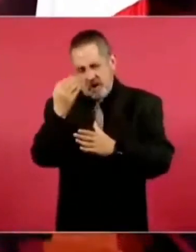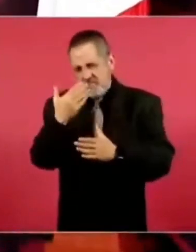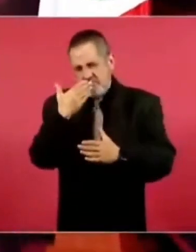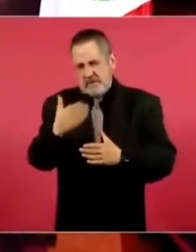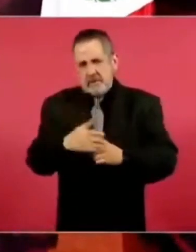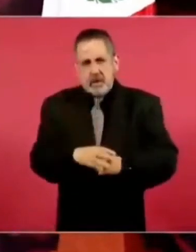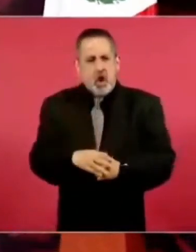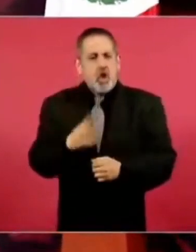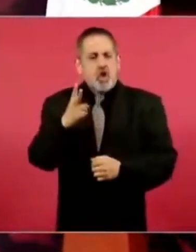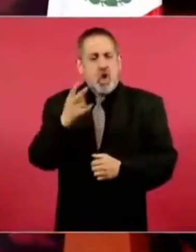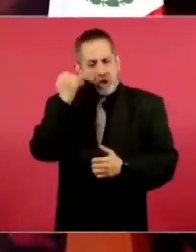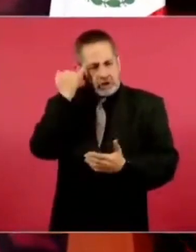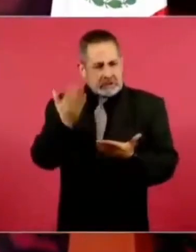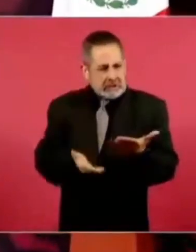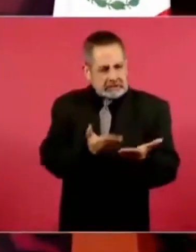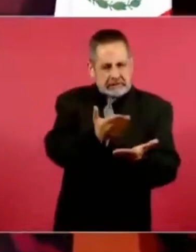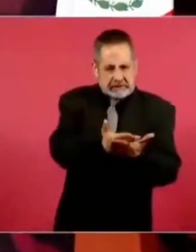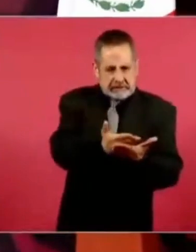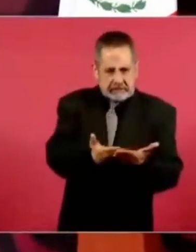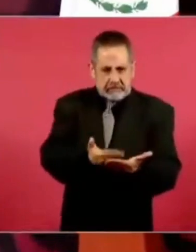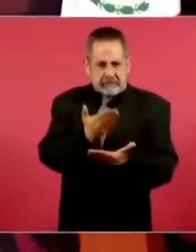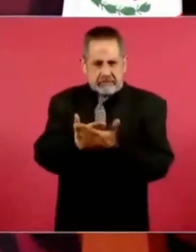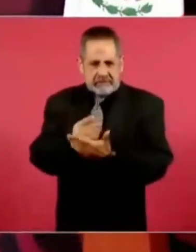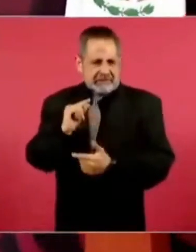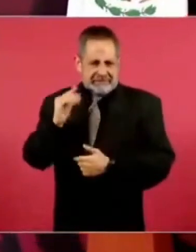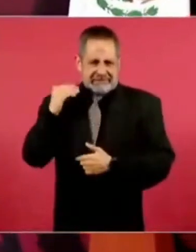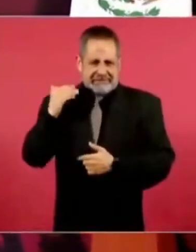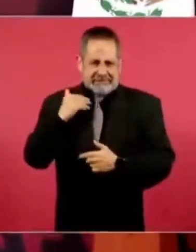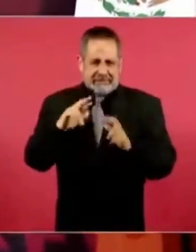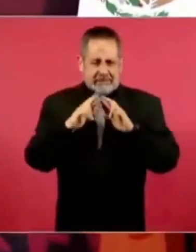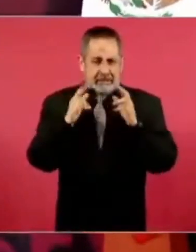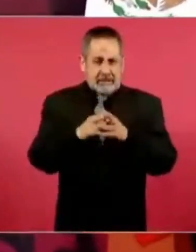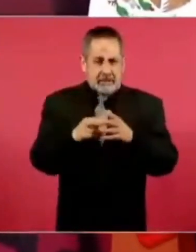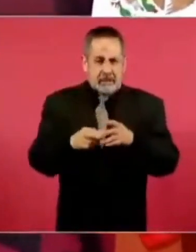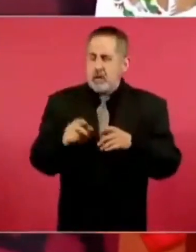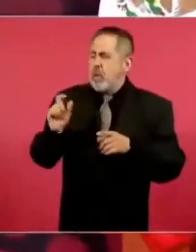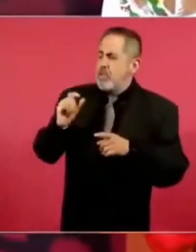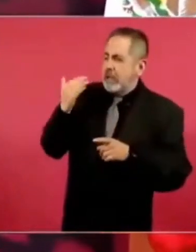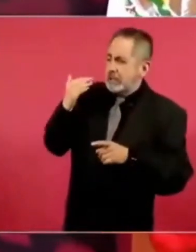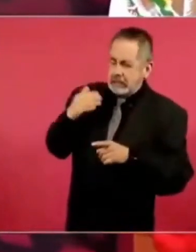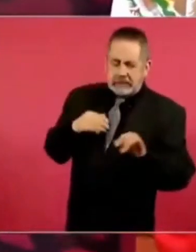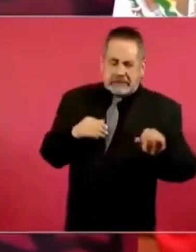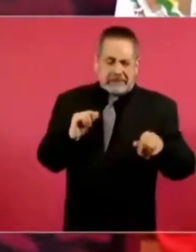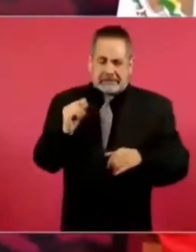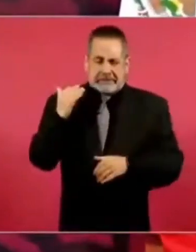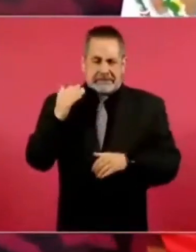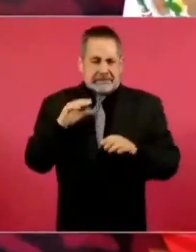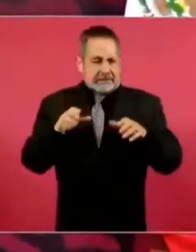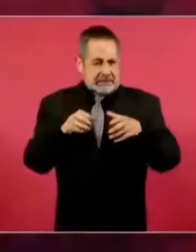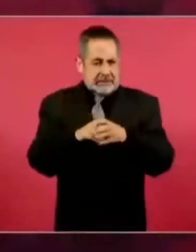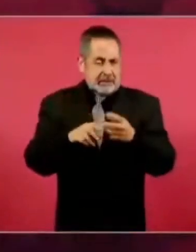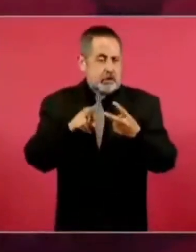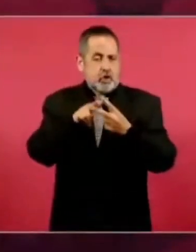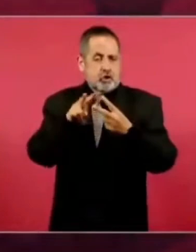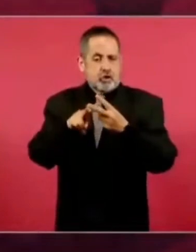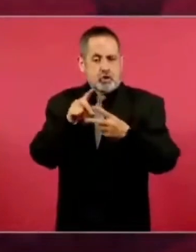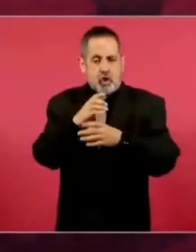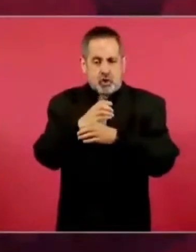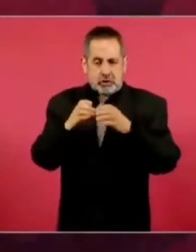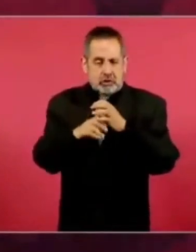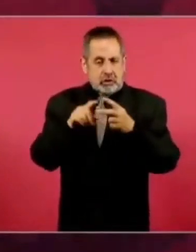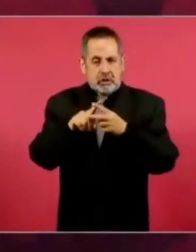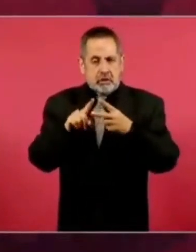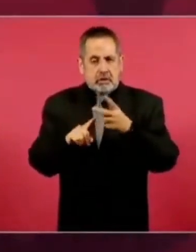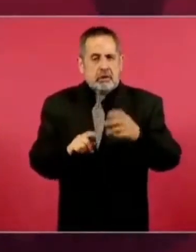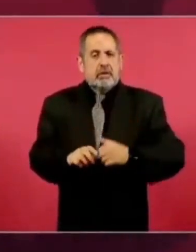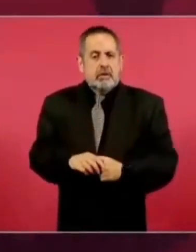Hicimos dos planteamientos en la reunión. Uno. En la pasada. Sí. Uno, a ver, vamos a